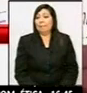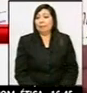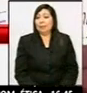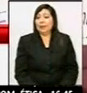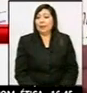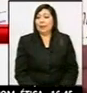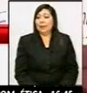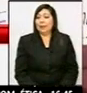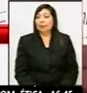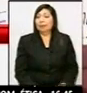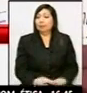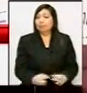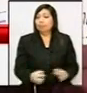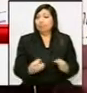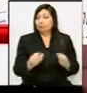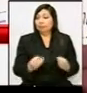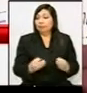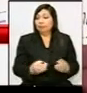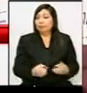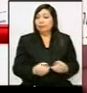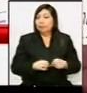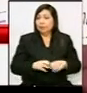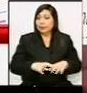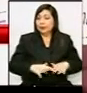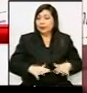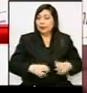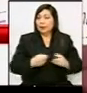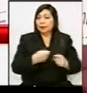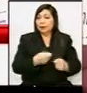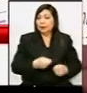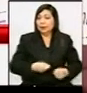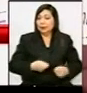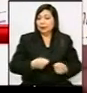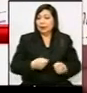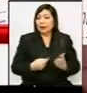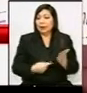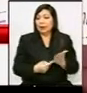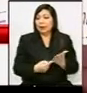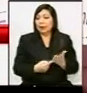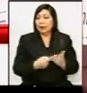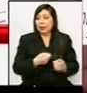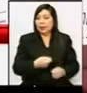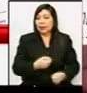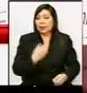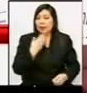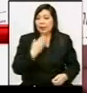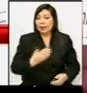de una real extensión agraria o asistencia técnica a la agricultura?